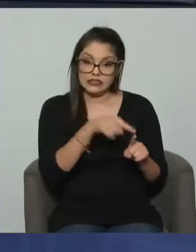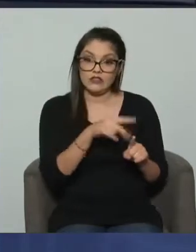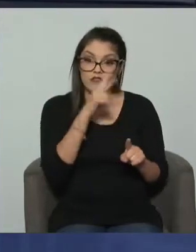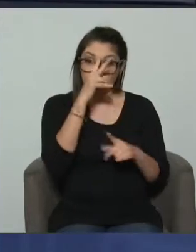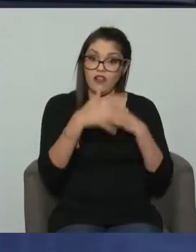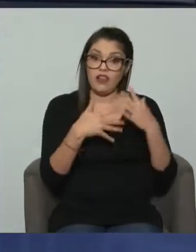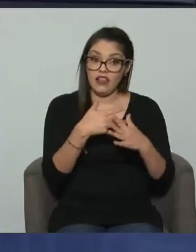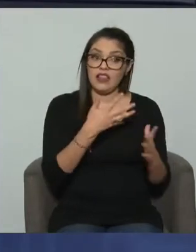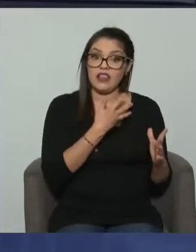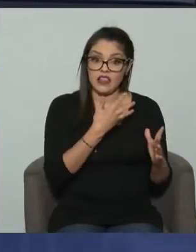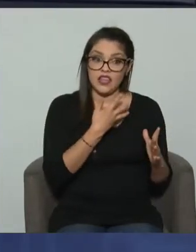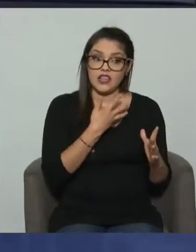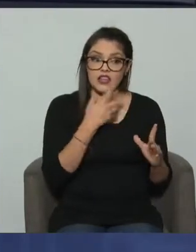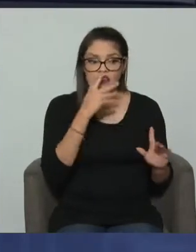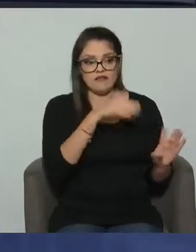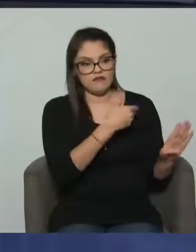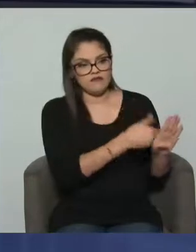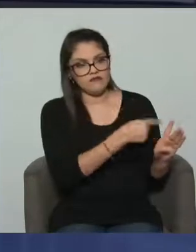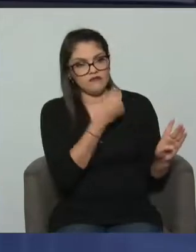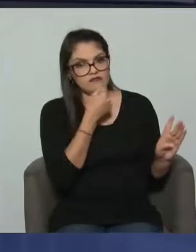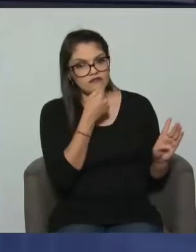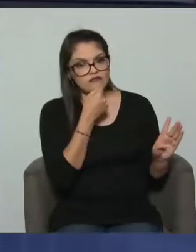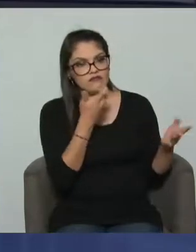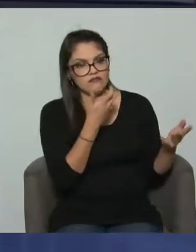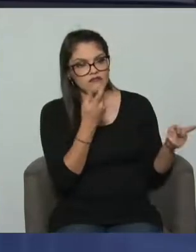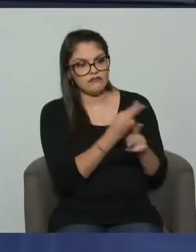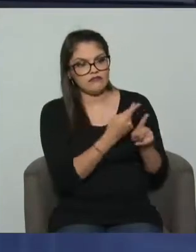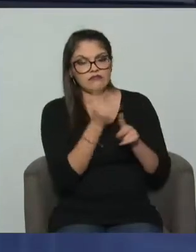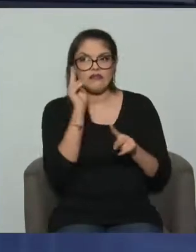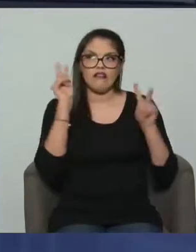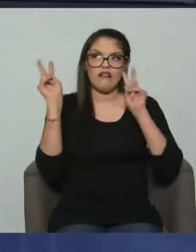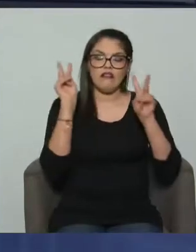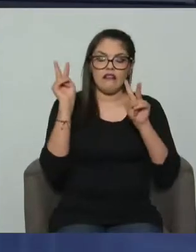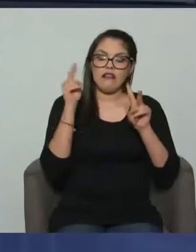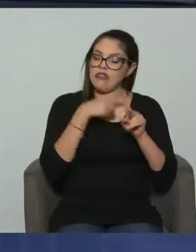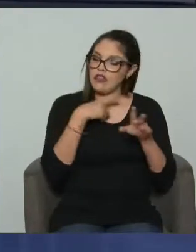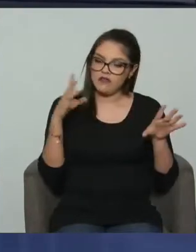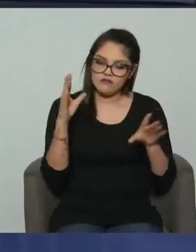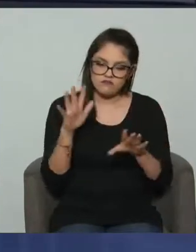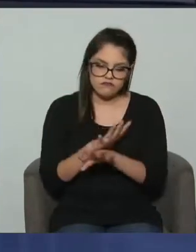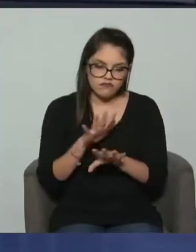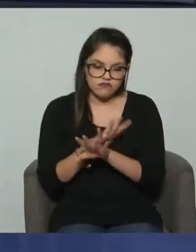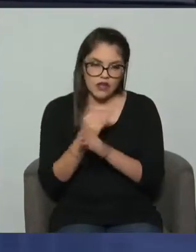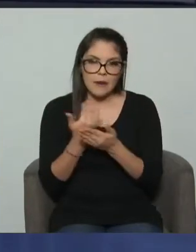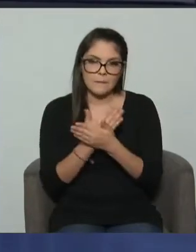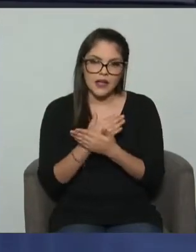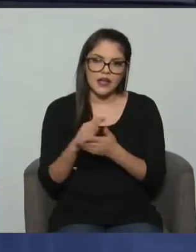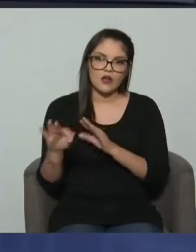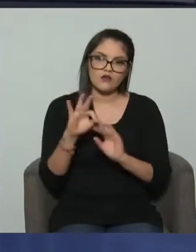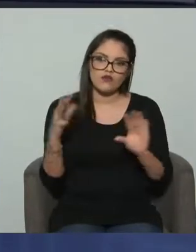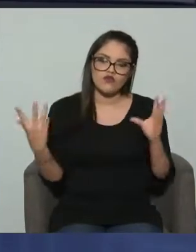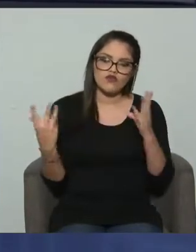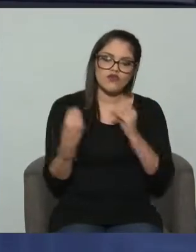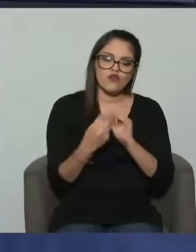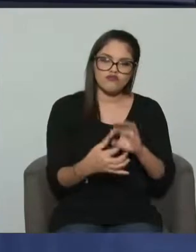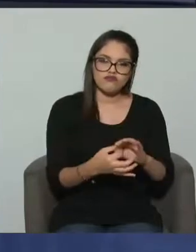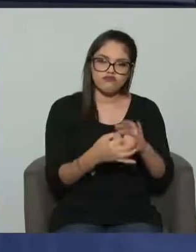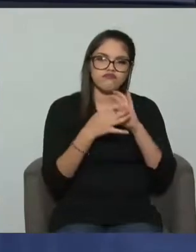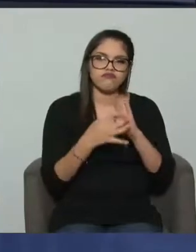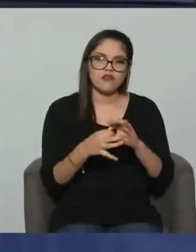que es ejercida hacia niños, niñas y adolescentes y obviamente hacer como un trabajo en conjunto con el gobierno, ¿no? porque ya hay, o sea,